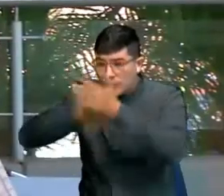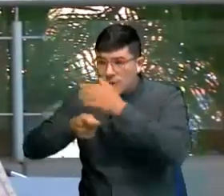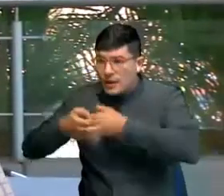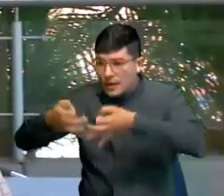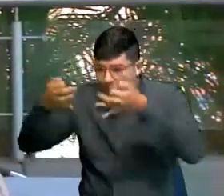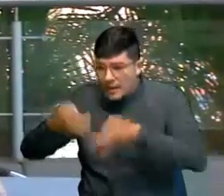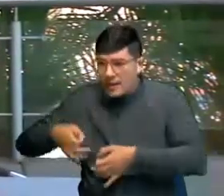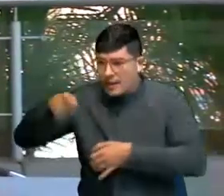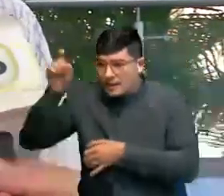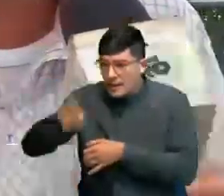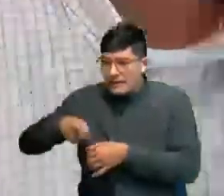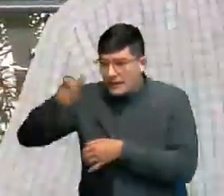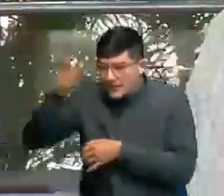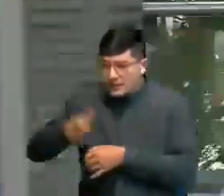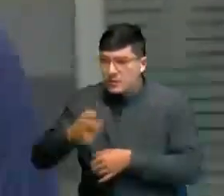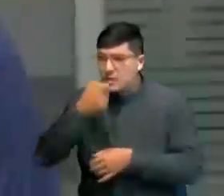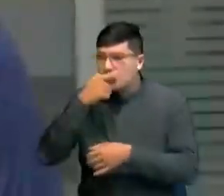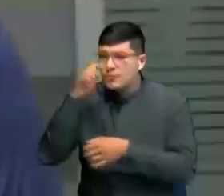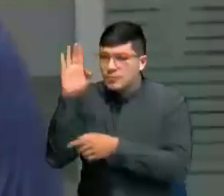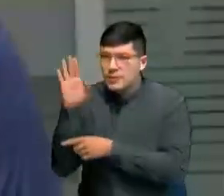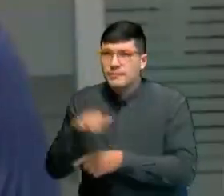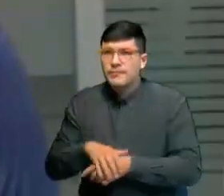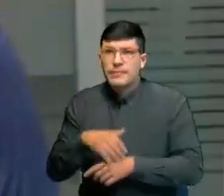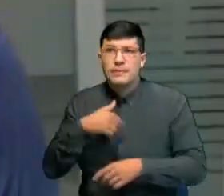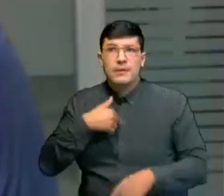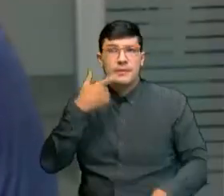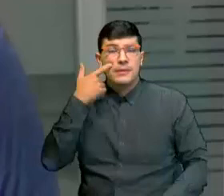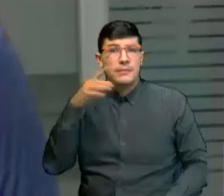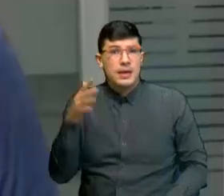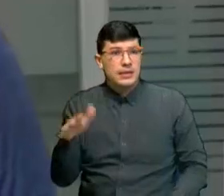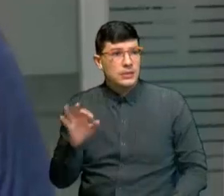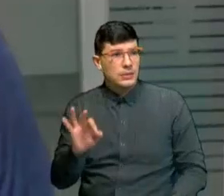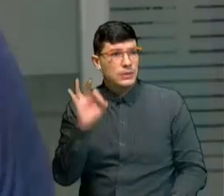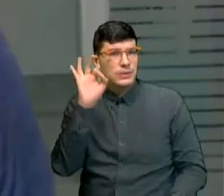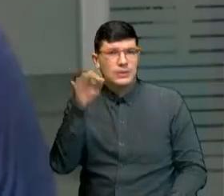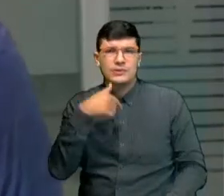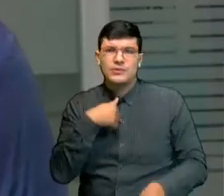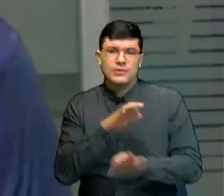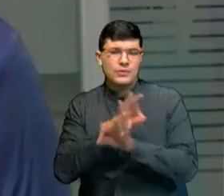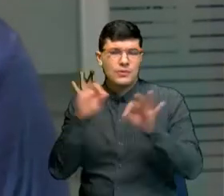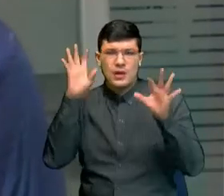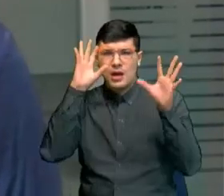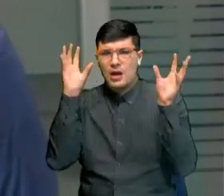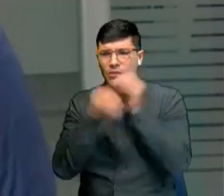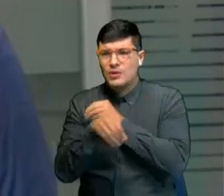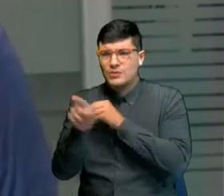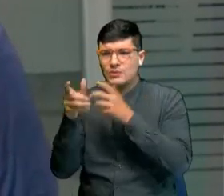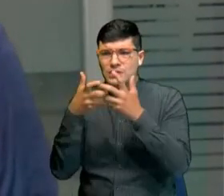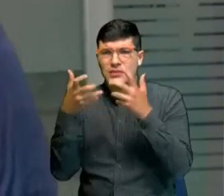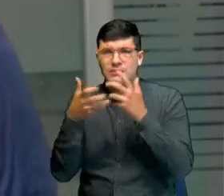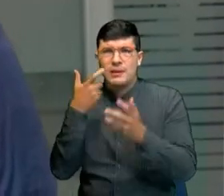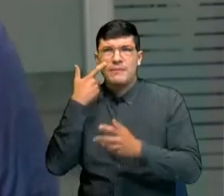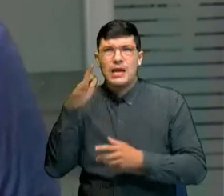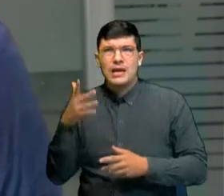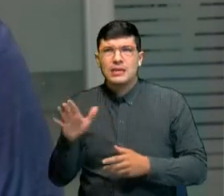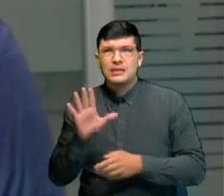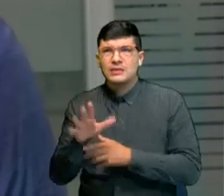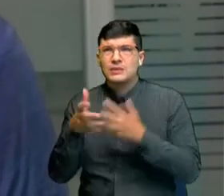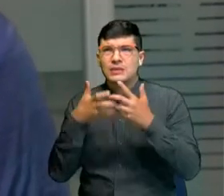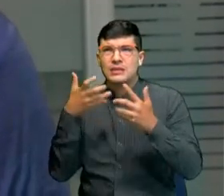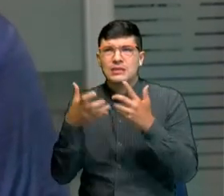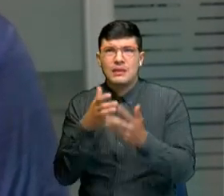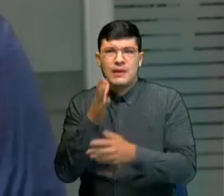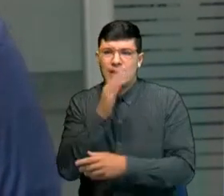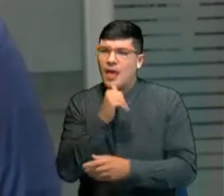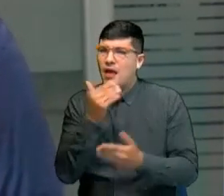estar presente el funcionario de tránsito. Me parece maravilloso porque nunca estuve de acuerdo con este sistema, porque me parece que es un sistema que no es nada